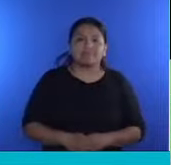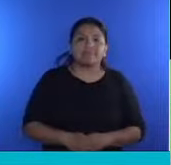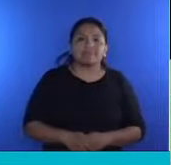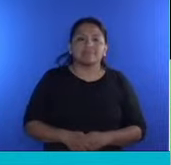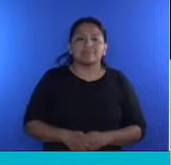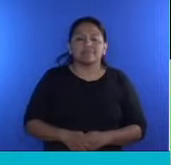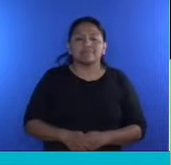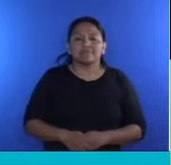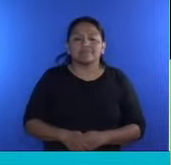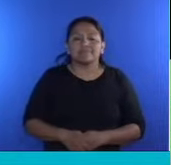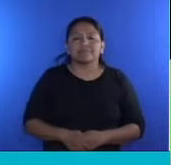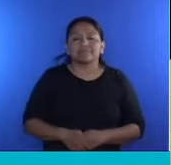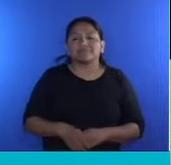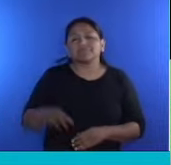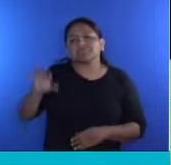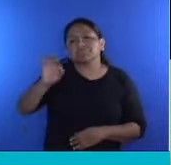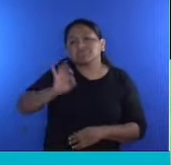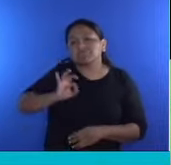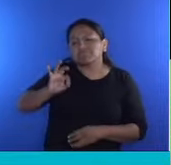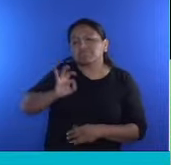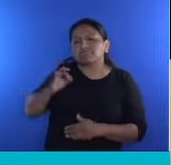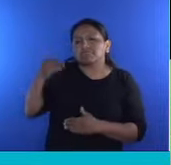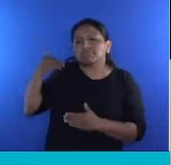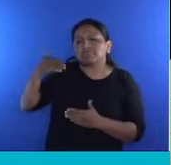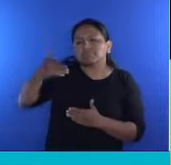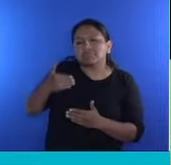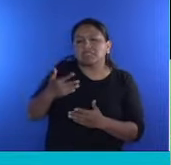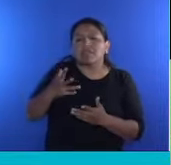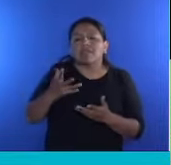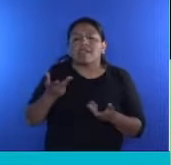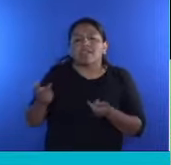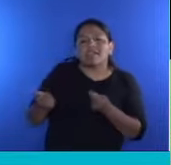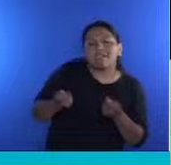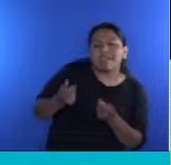Durante todos estos años jugaron con los pobres,